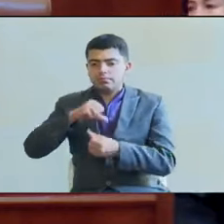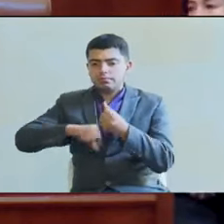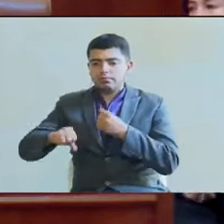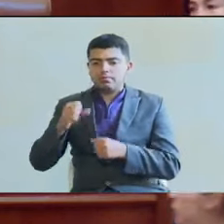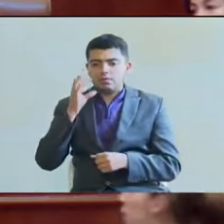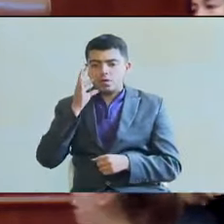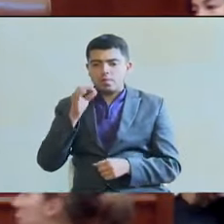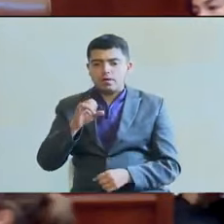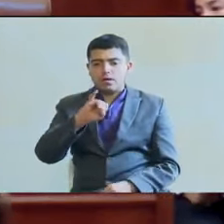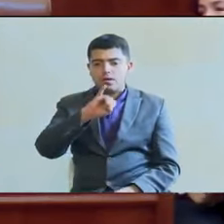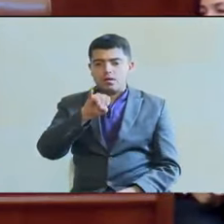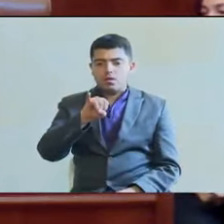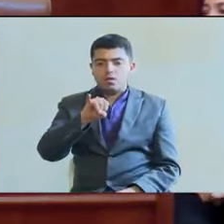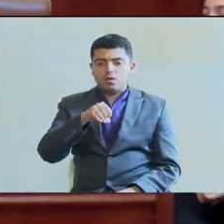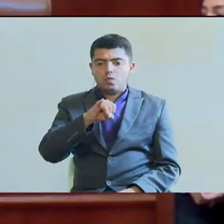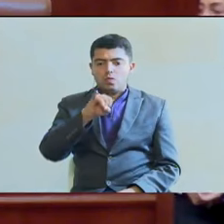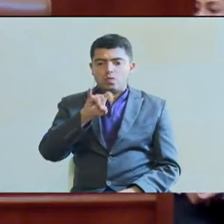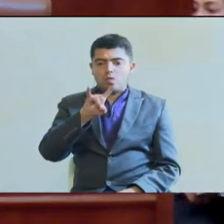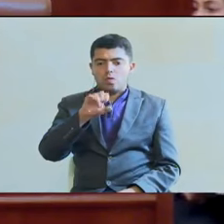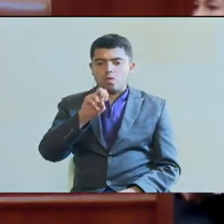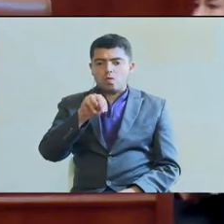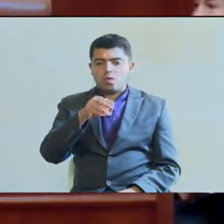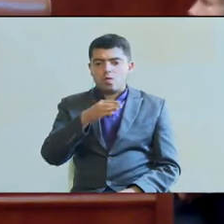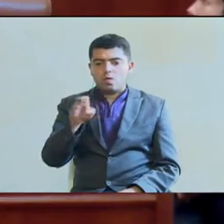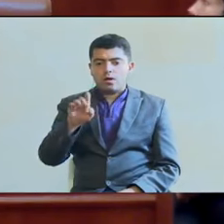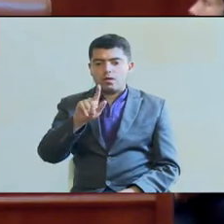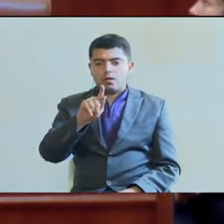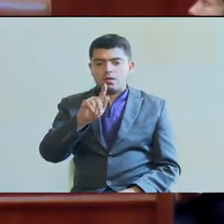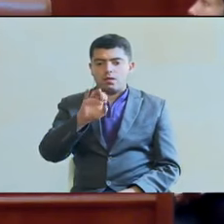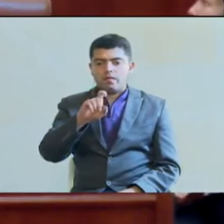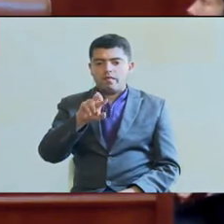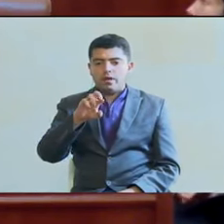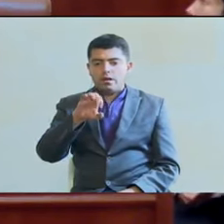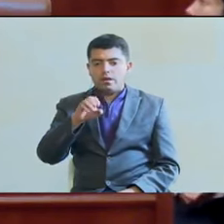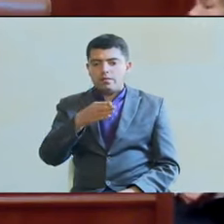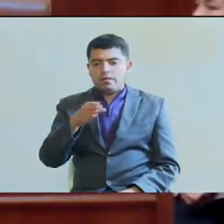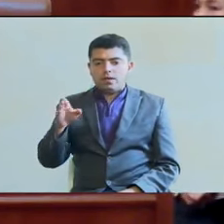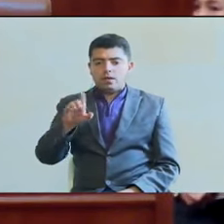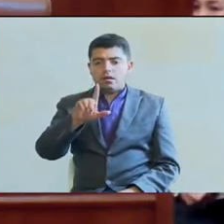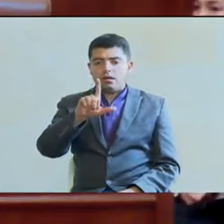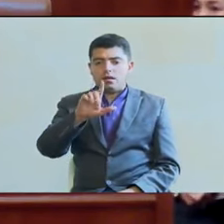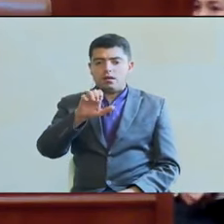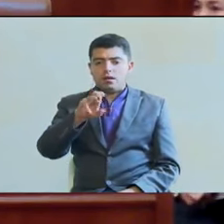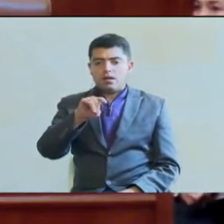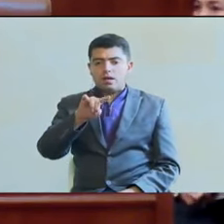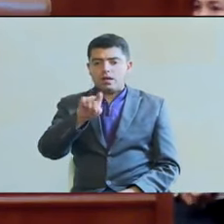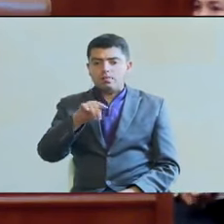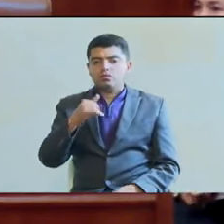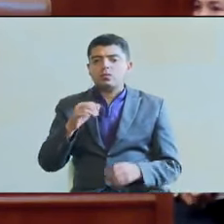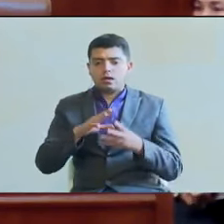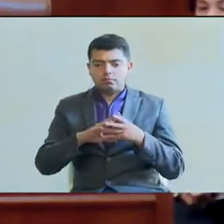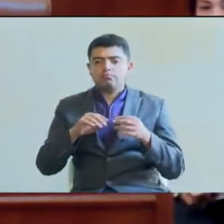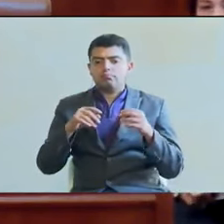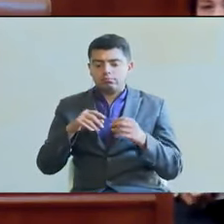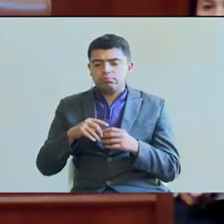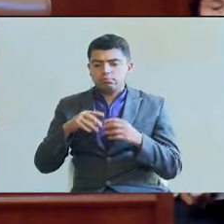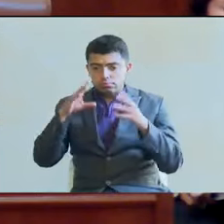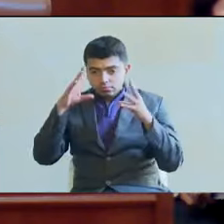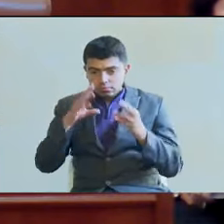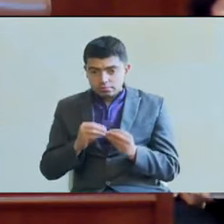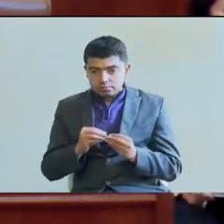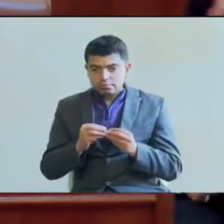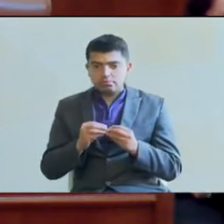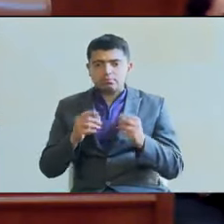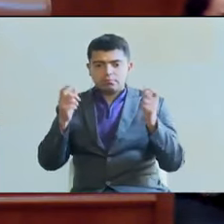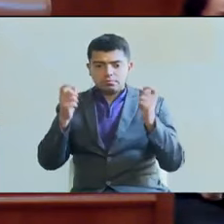Felipe Lemus ya está cerrada la discusión no doctor Lemos es una moción de orden una moción de orden